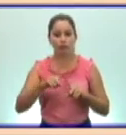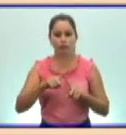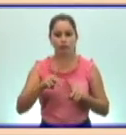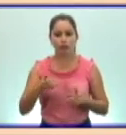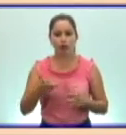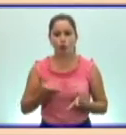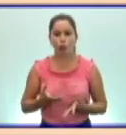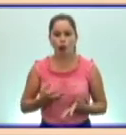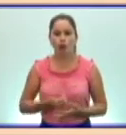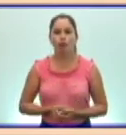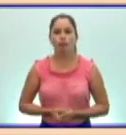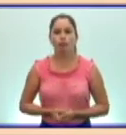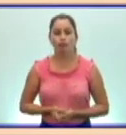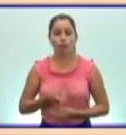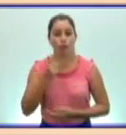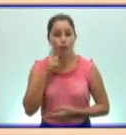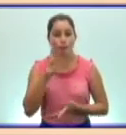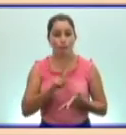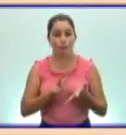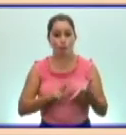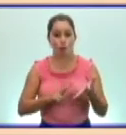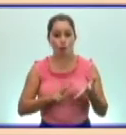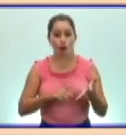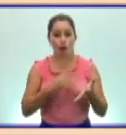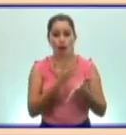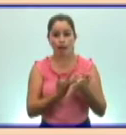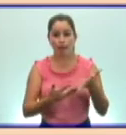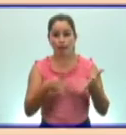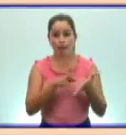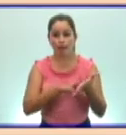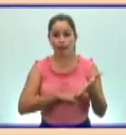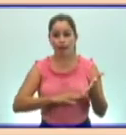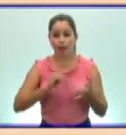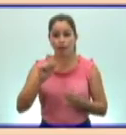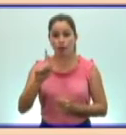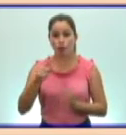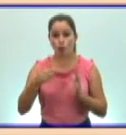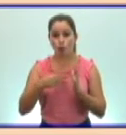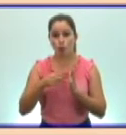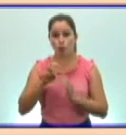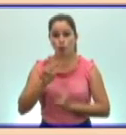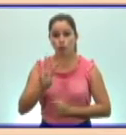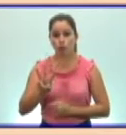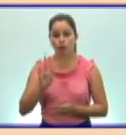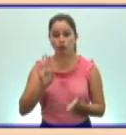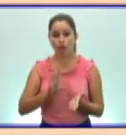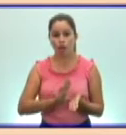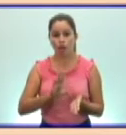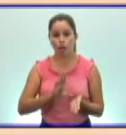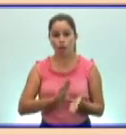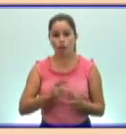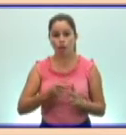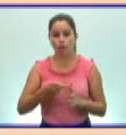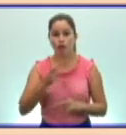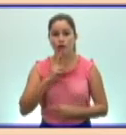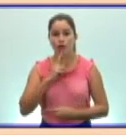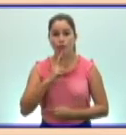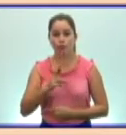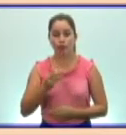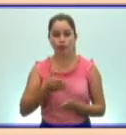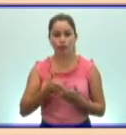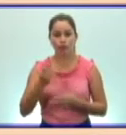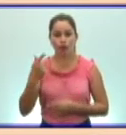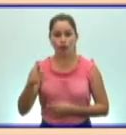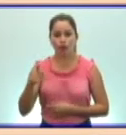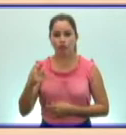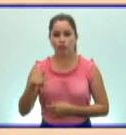dicho que se consultara la tabla 1.3 del libro de texto para responder el siguiente ejercicio. ¿Qué masa en gramos